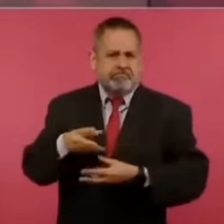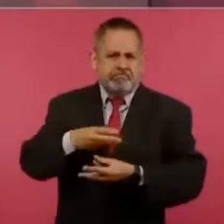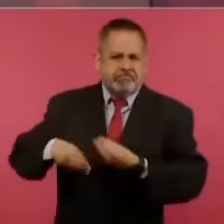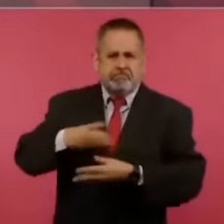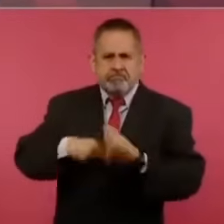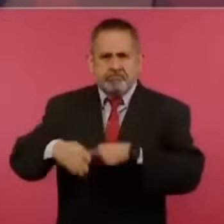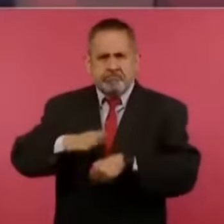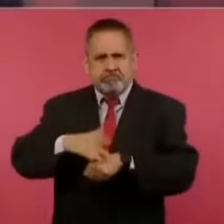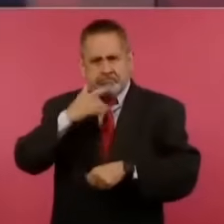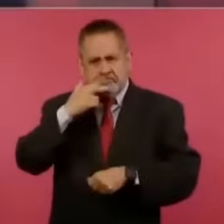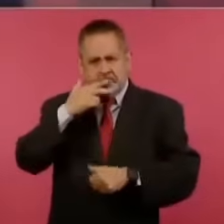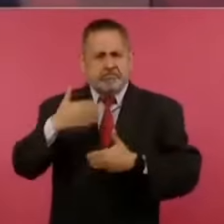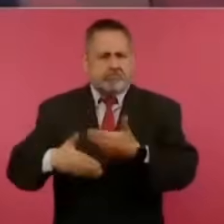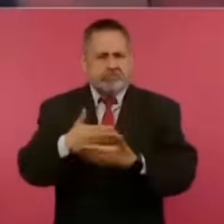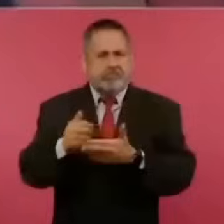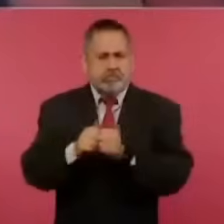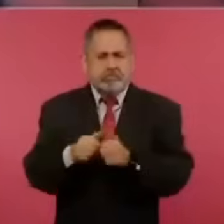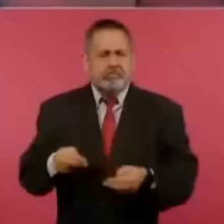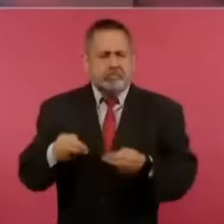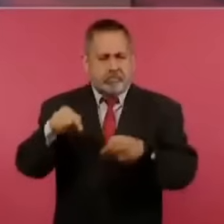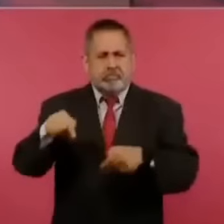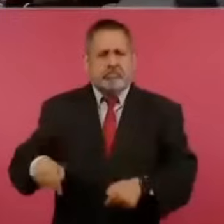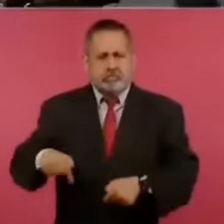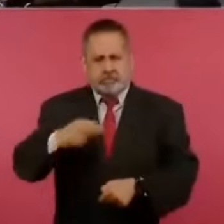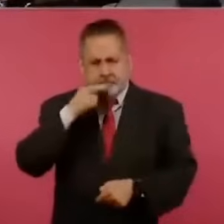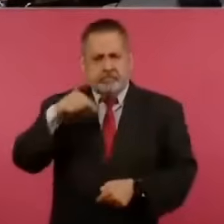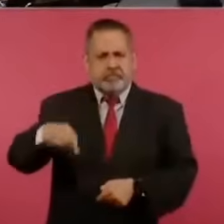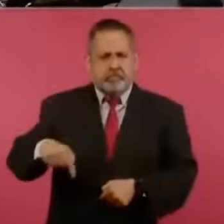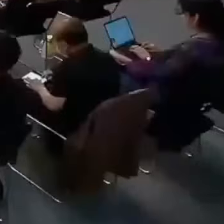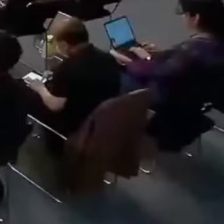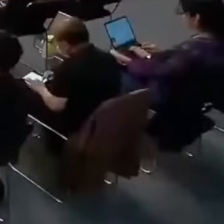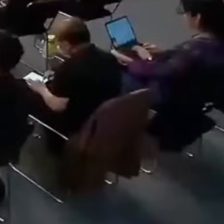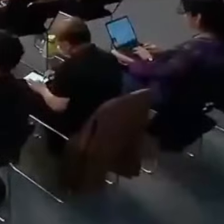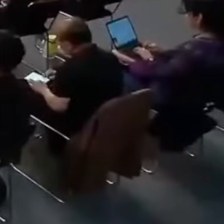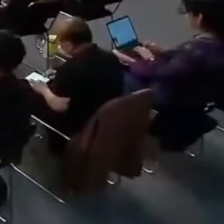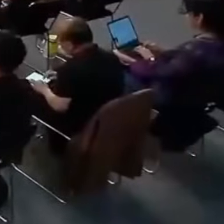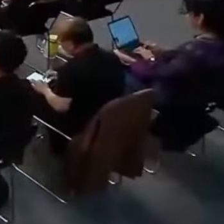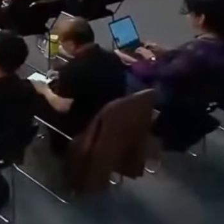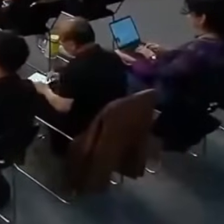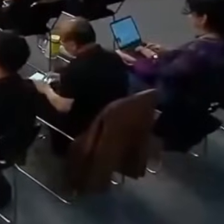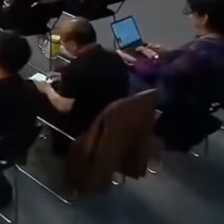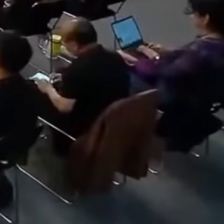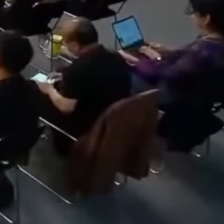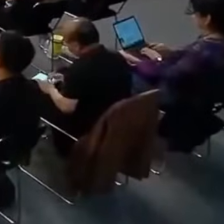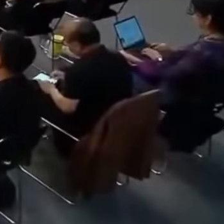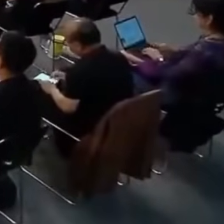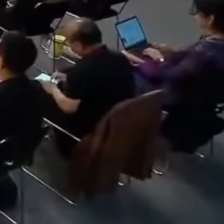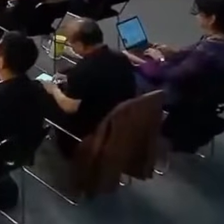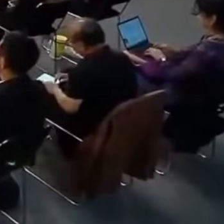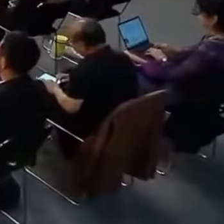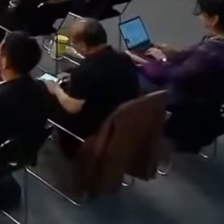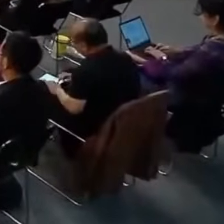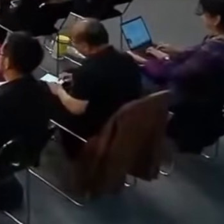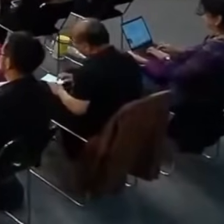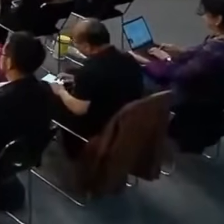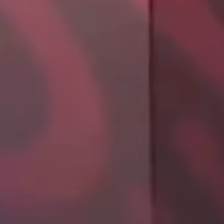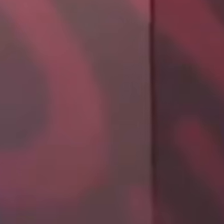y se reactiva el mercado interno. Tenemos control también de los precios de las